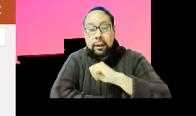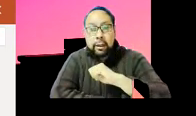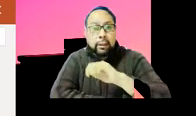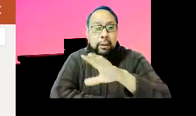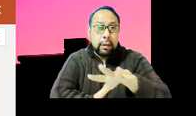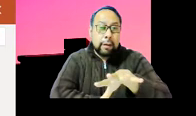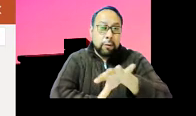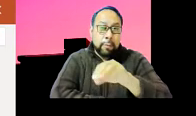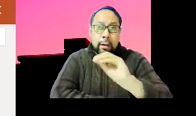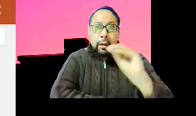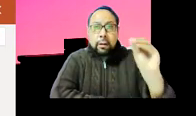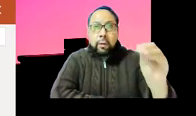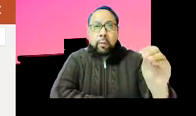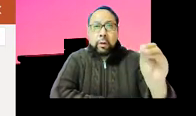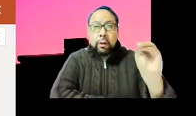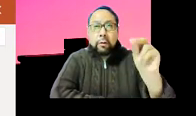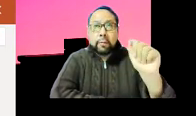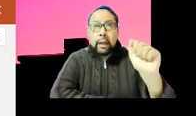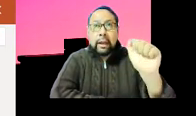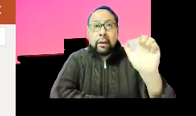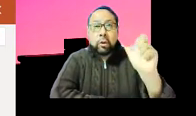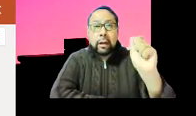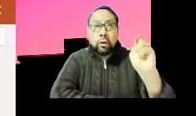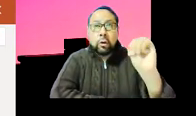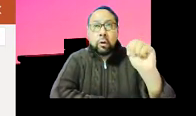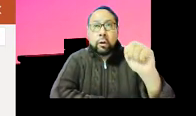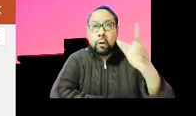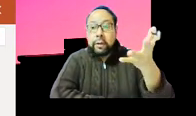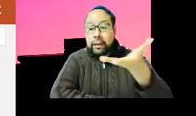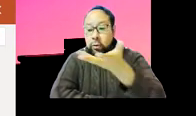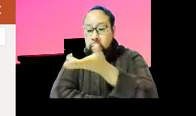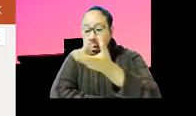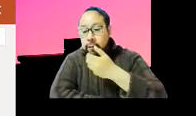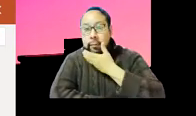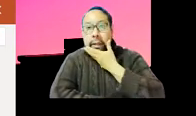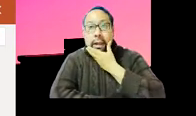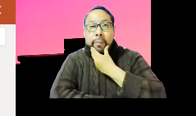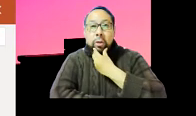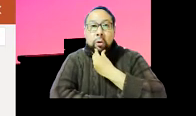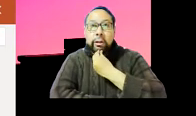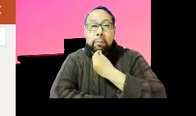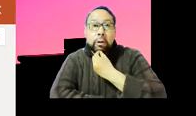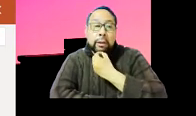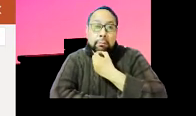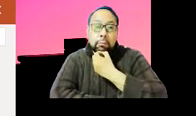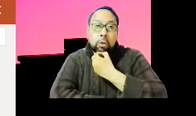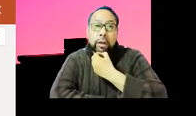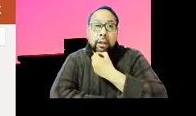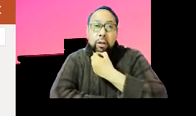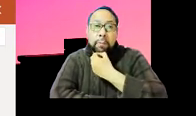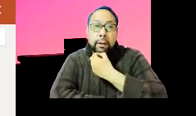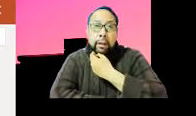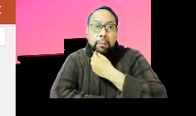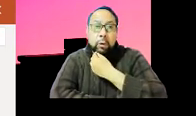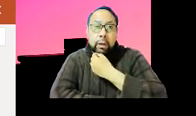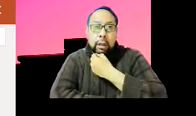delito que perseguir, y en cierta forma, si lo vemos en la demostración o lo metemos en el ámbito jurídico, pues sí, no hay